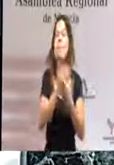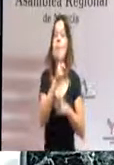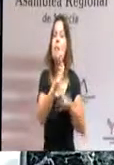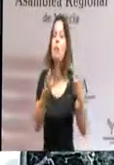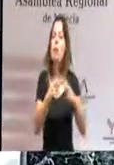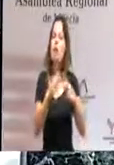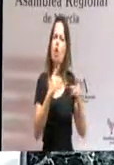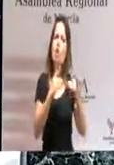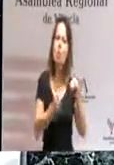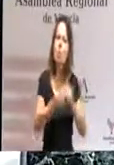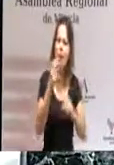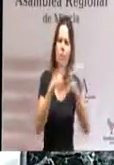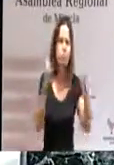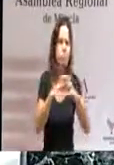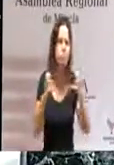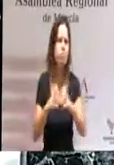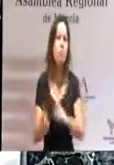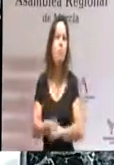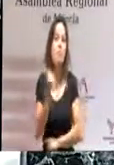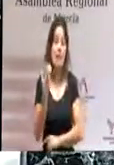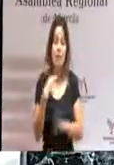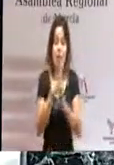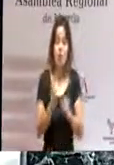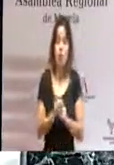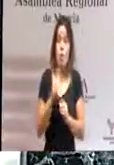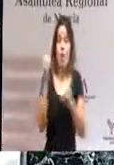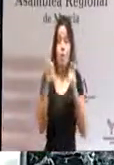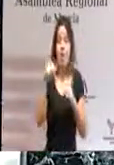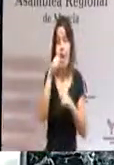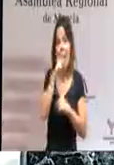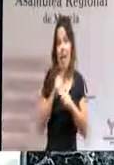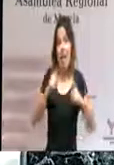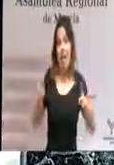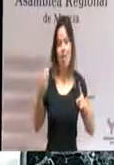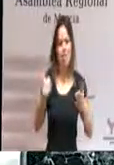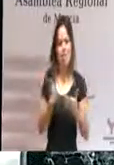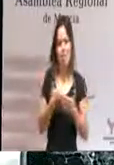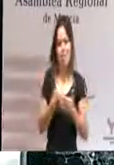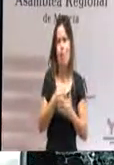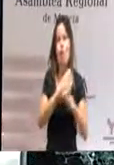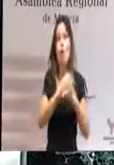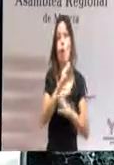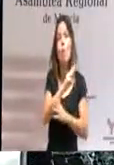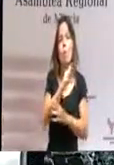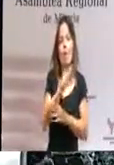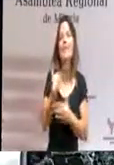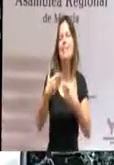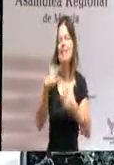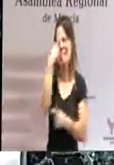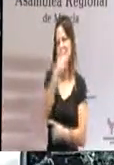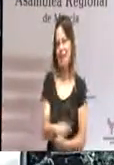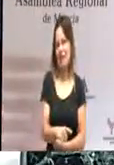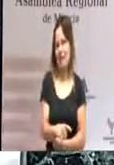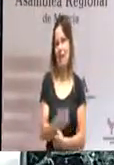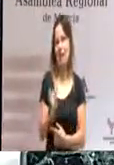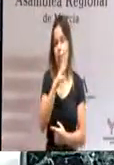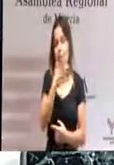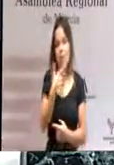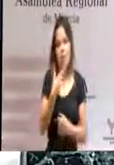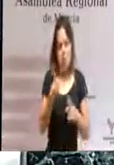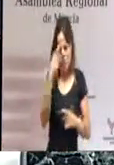y más entendimiento. Y el resumen de la actividad de este año constata que el Partido Popular sabe negociar, tiene